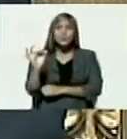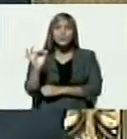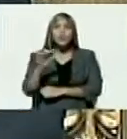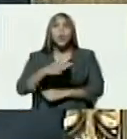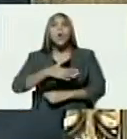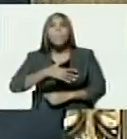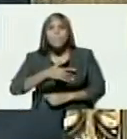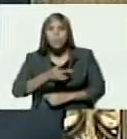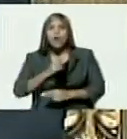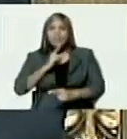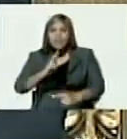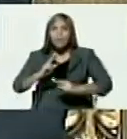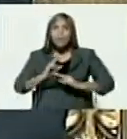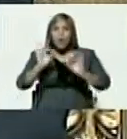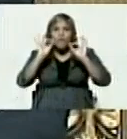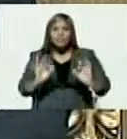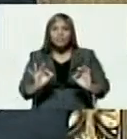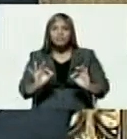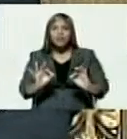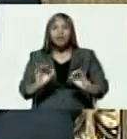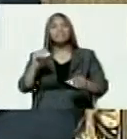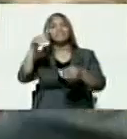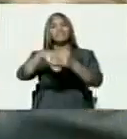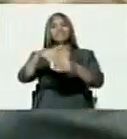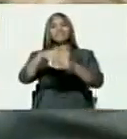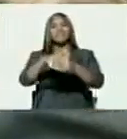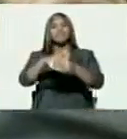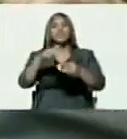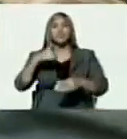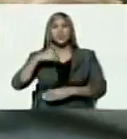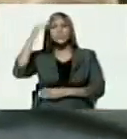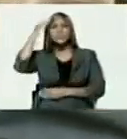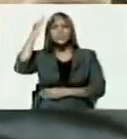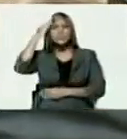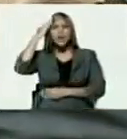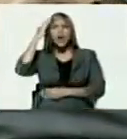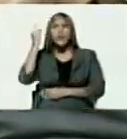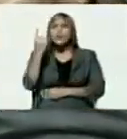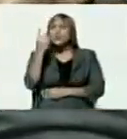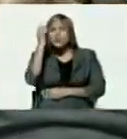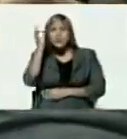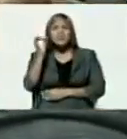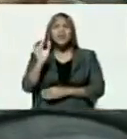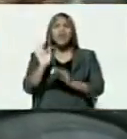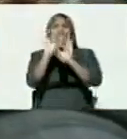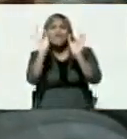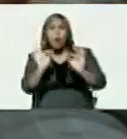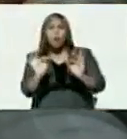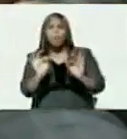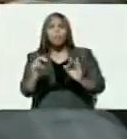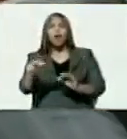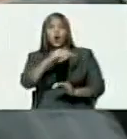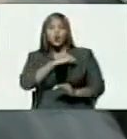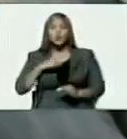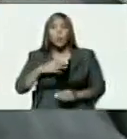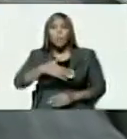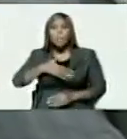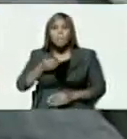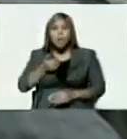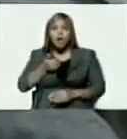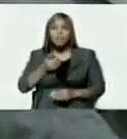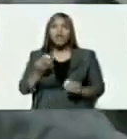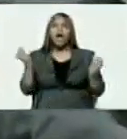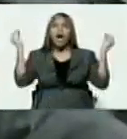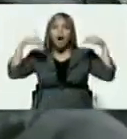camino electoral. Estoy convencido que ese es el único escenario donde nosotros nos podemos